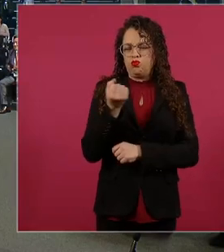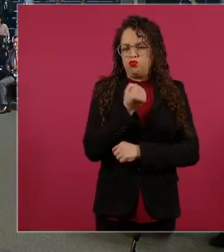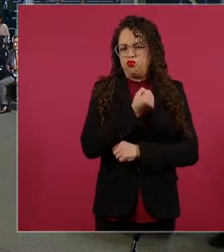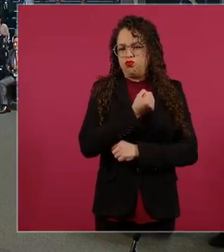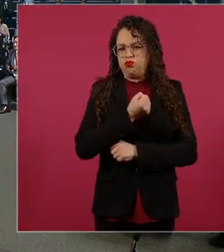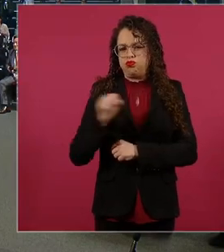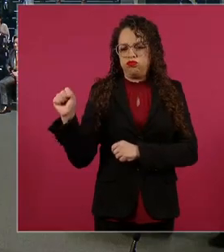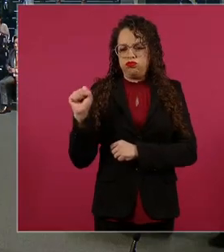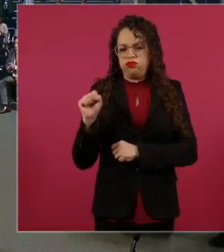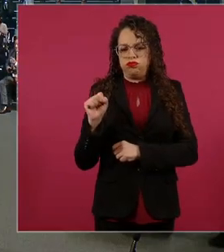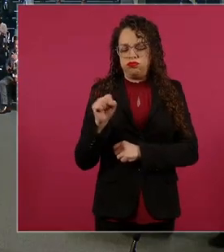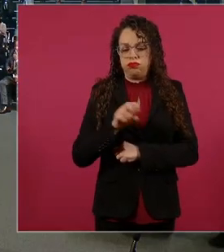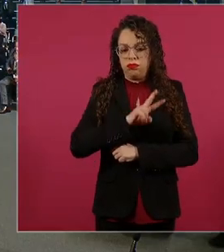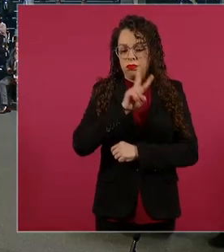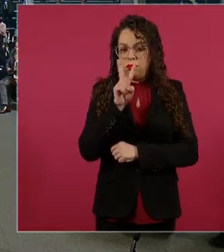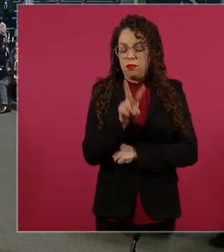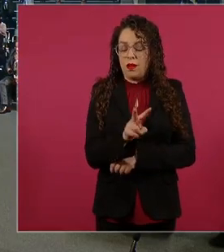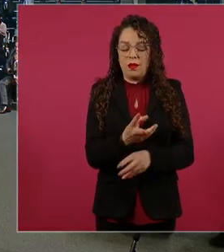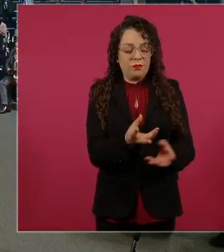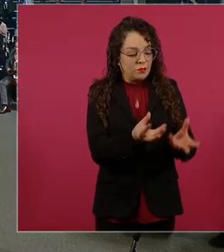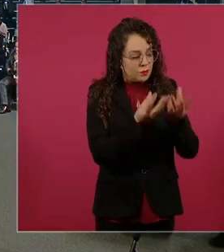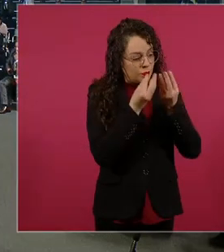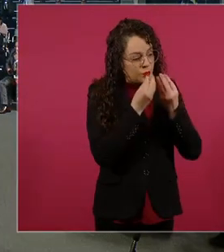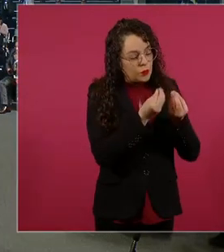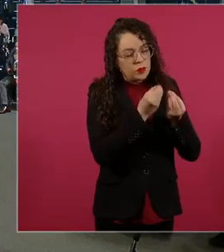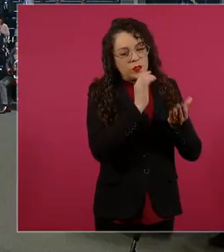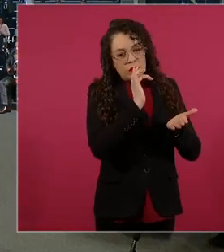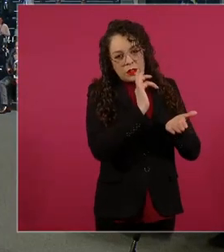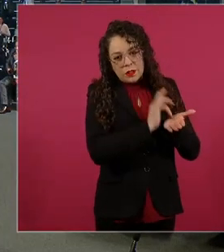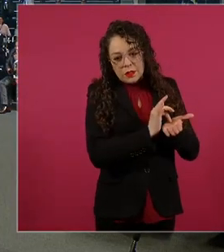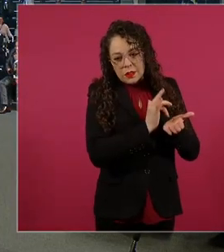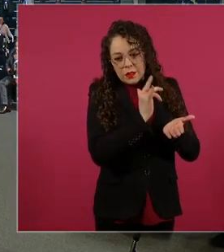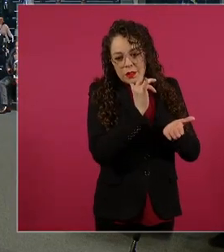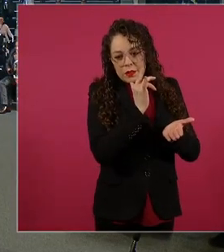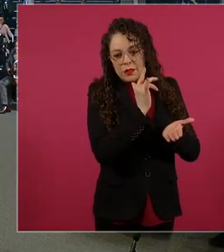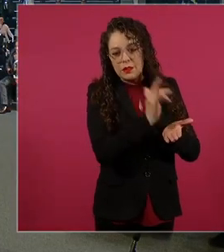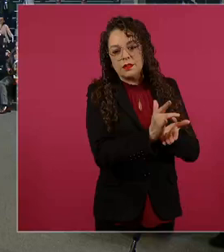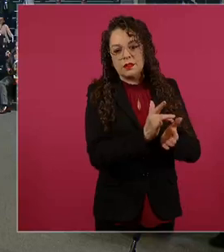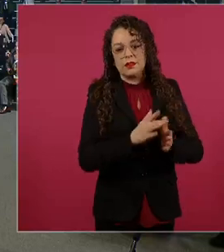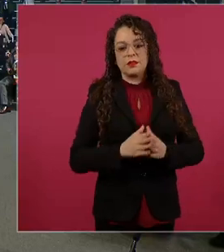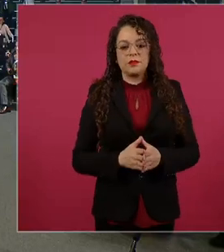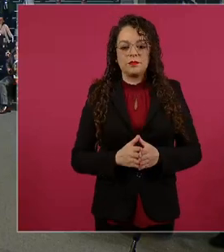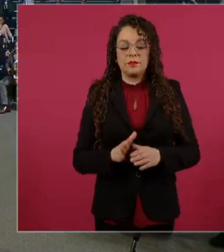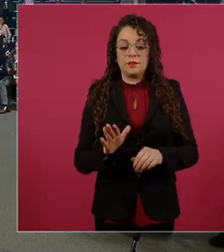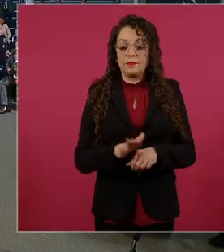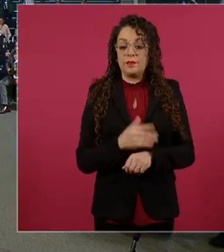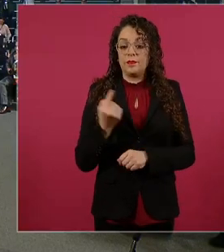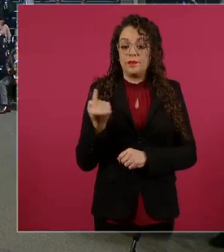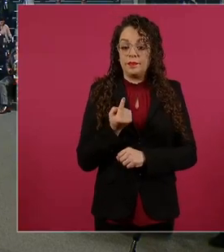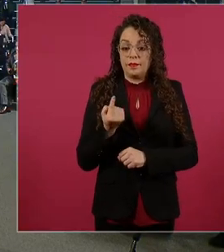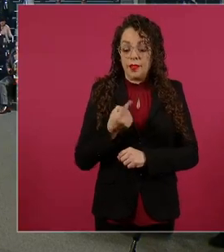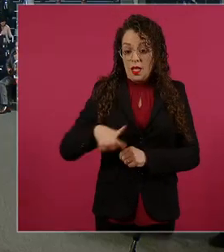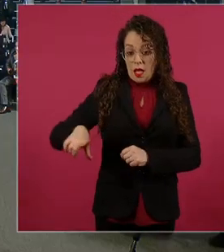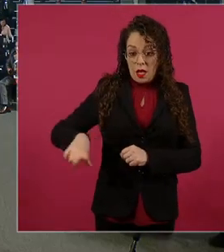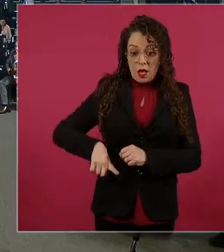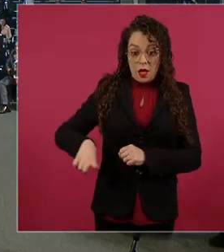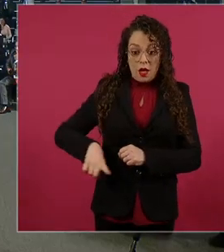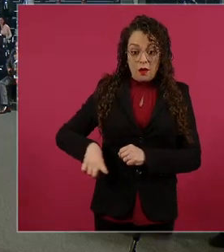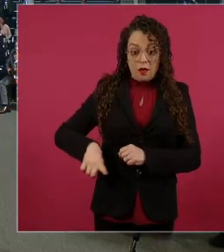agradecer por toda la compañía durante nuestro gobierno